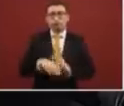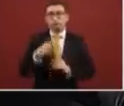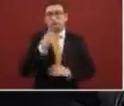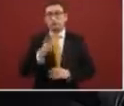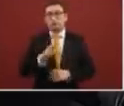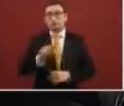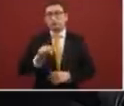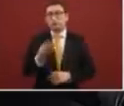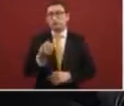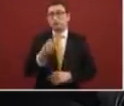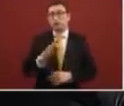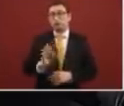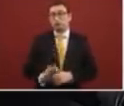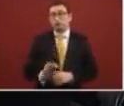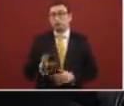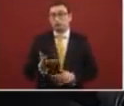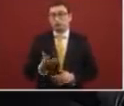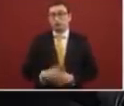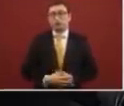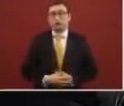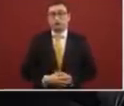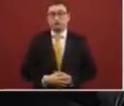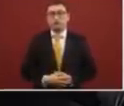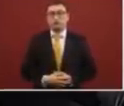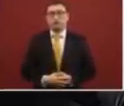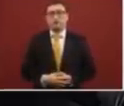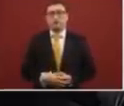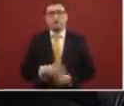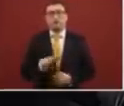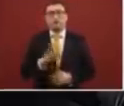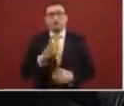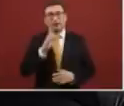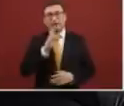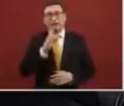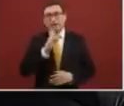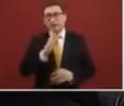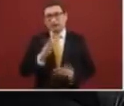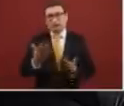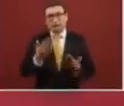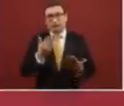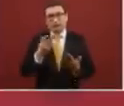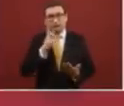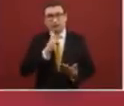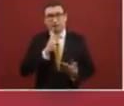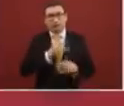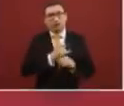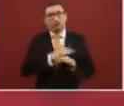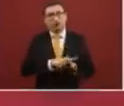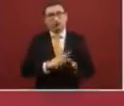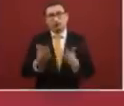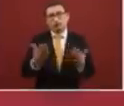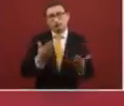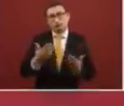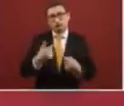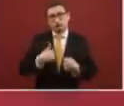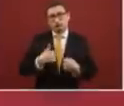89%. Pues hay que ver. En comparación con el. Hay que ver datos. Yo